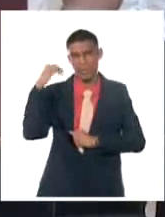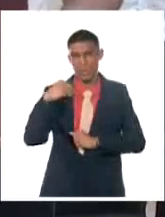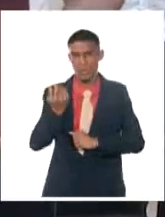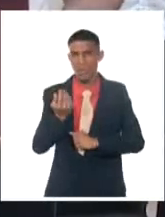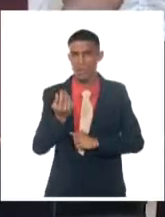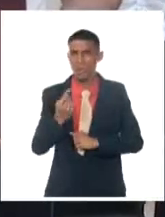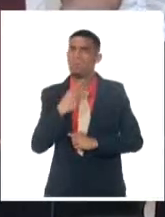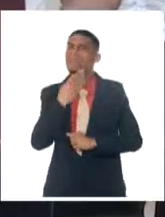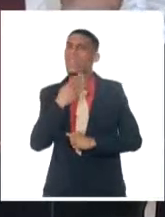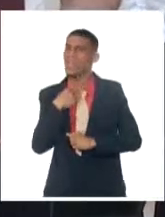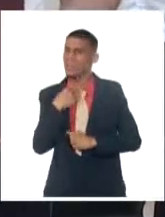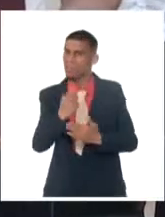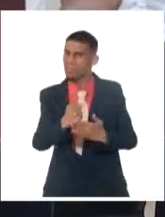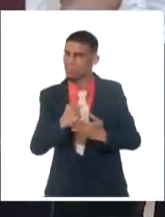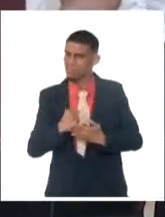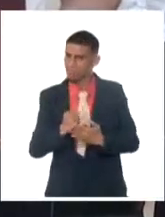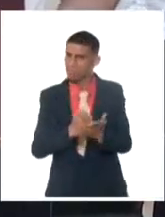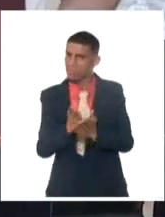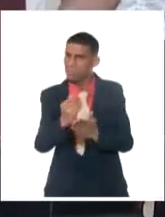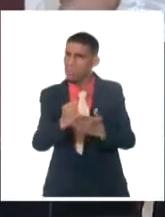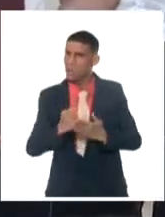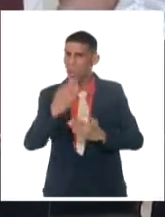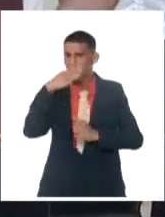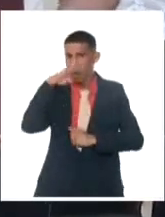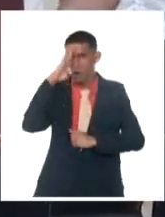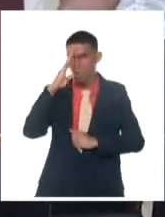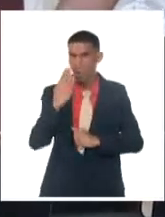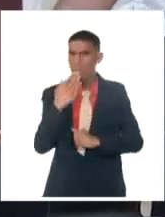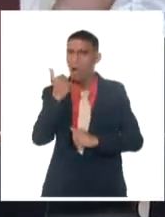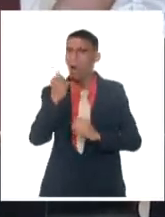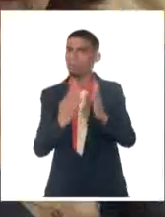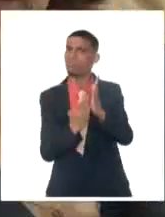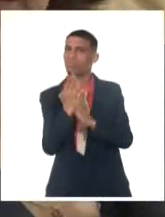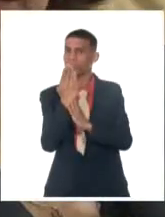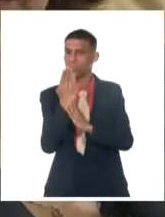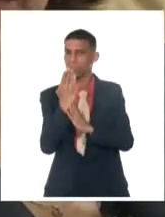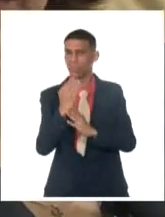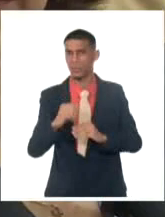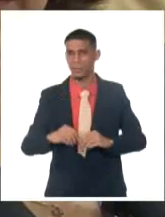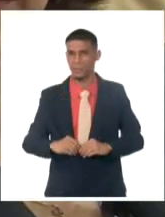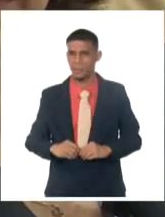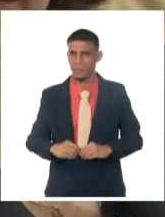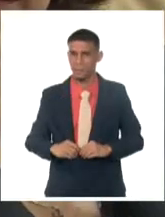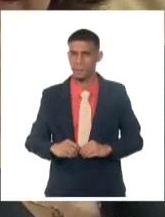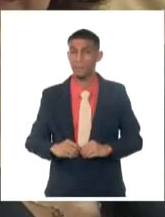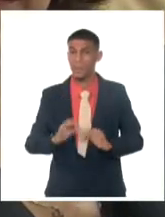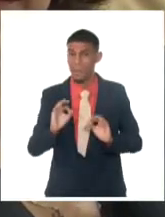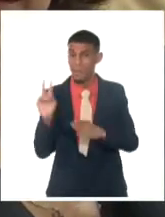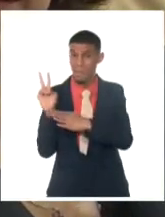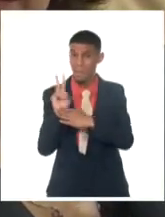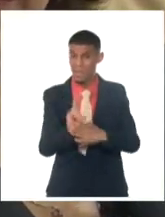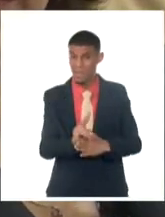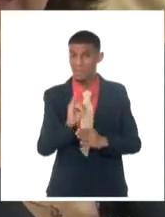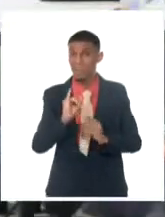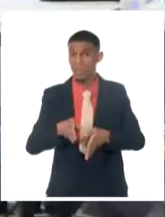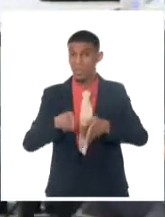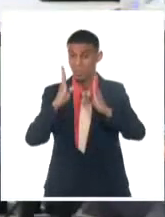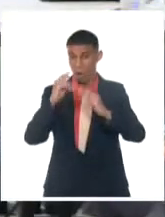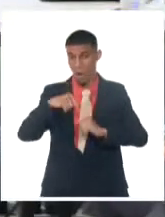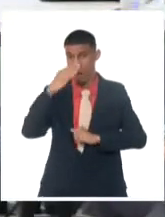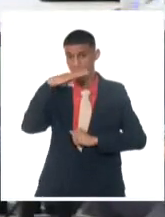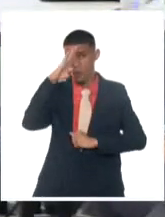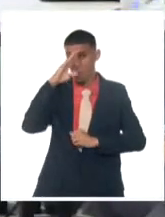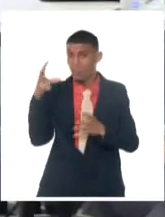colaborar El Avance en este importante tema como parte de la visita institucional a Cuba